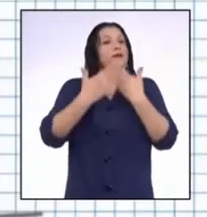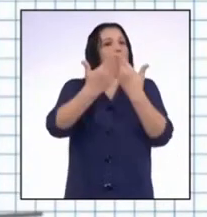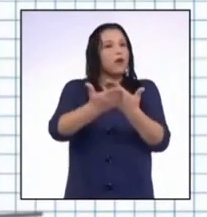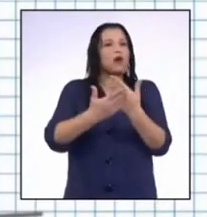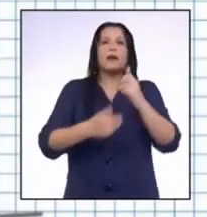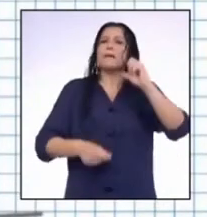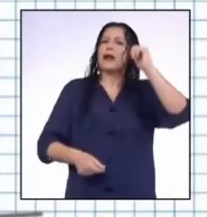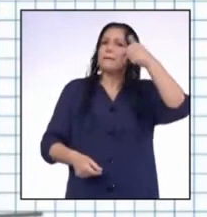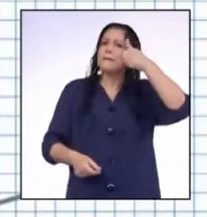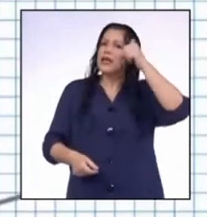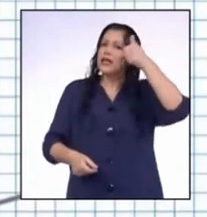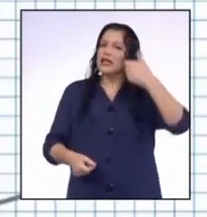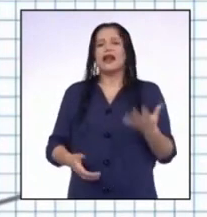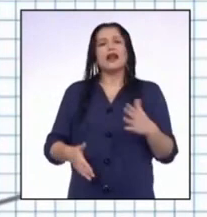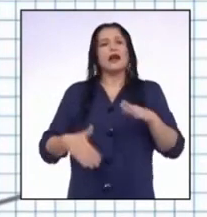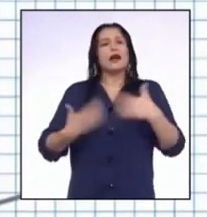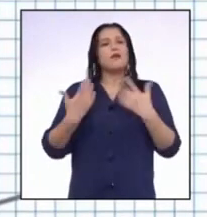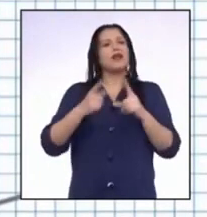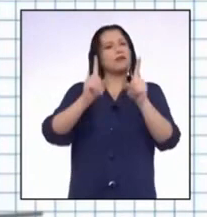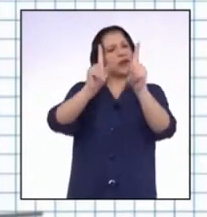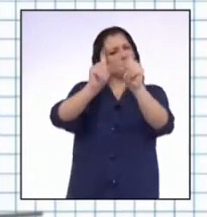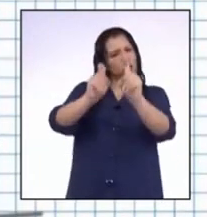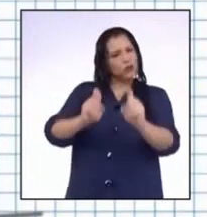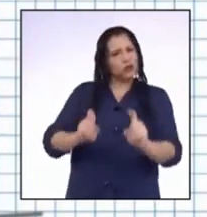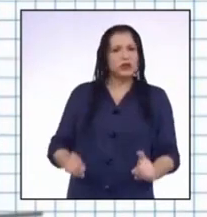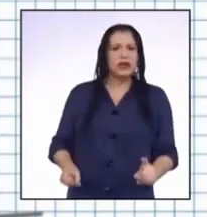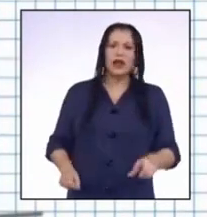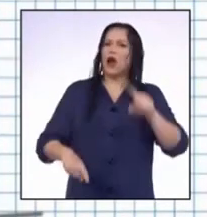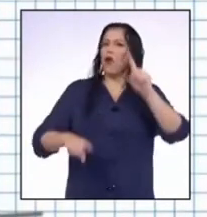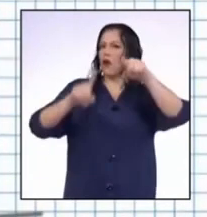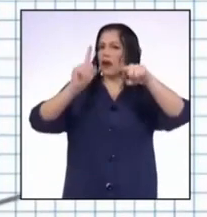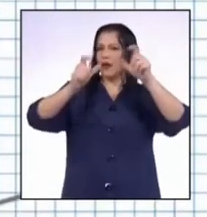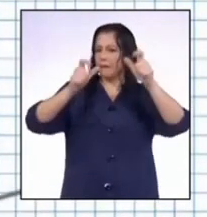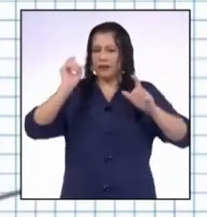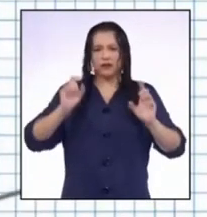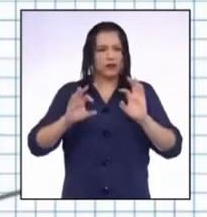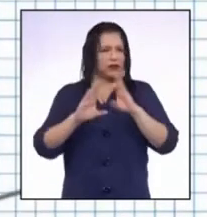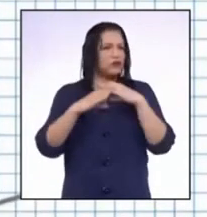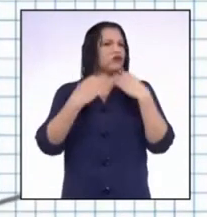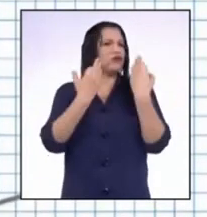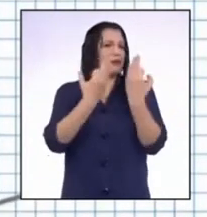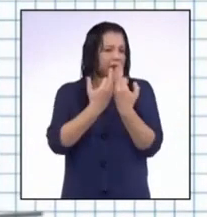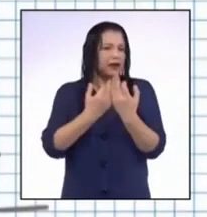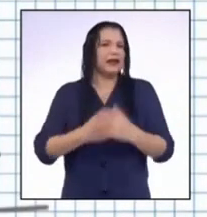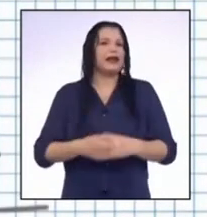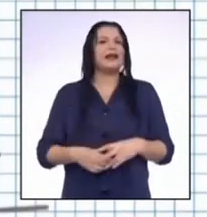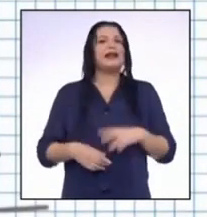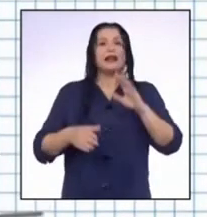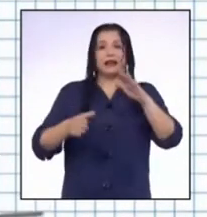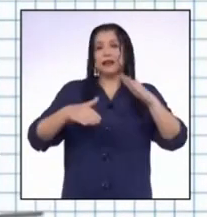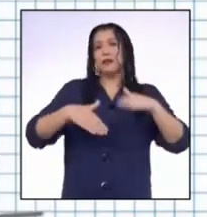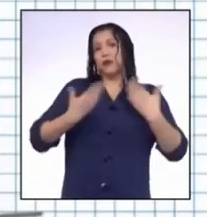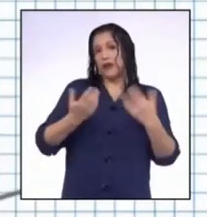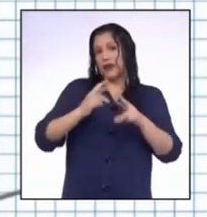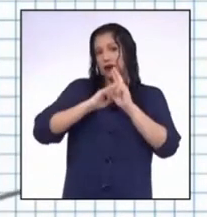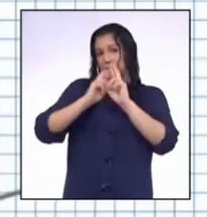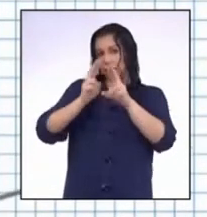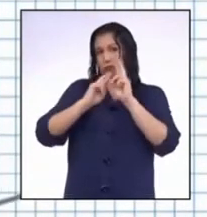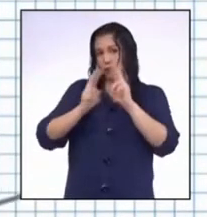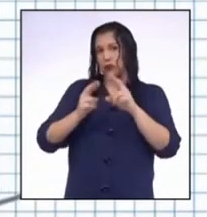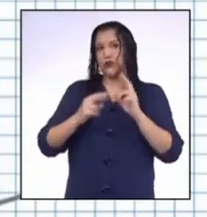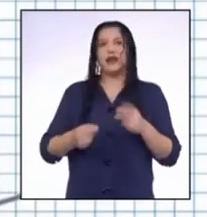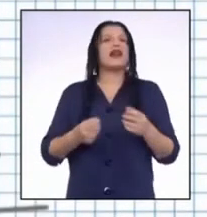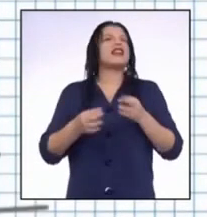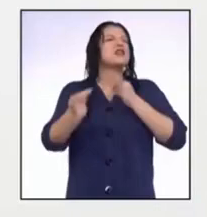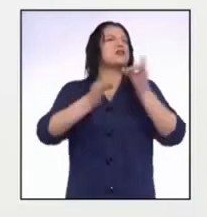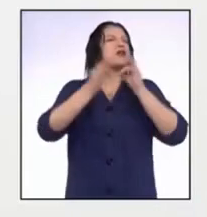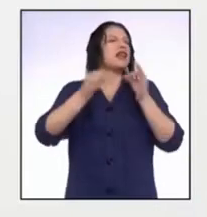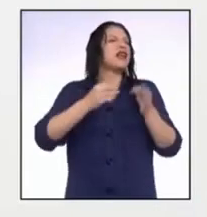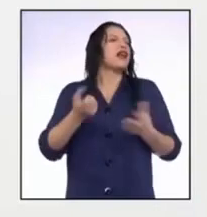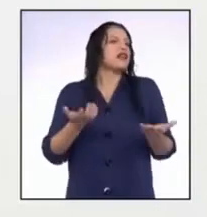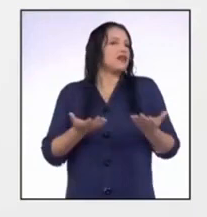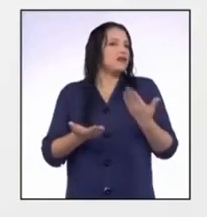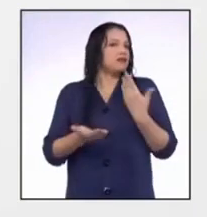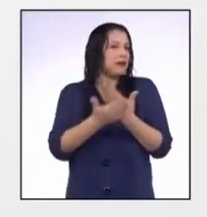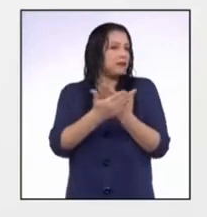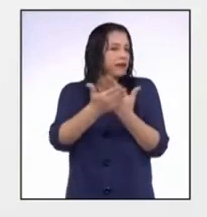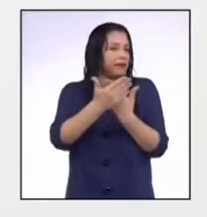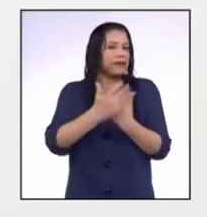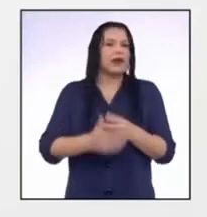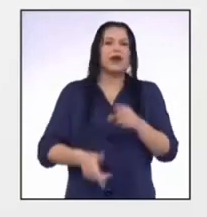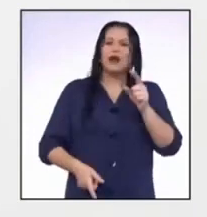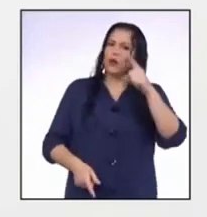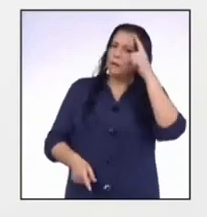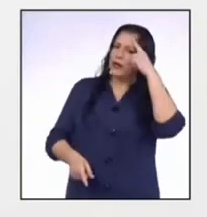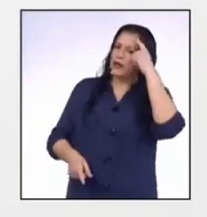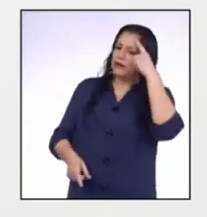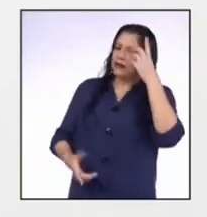para mañana le hagas la siguiente pregunta a cualquier miembro de tu familia que te pueda responder con fundamento. ¿Consideras